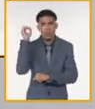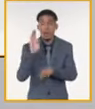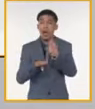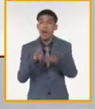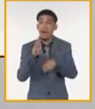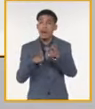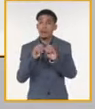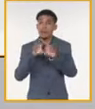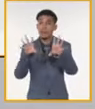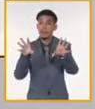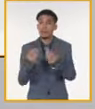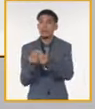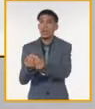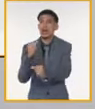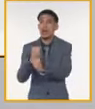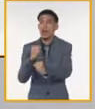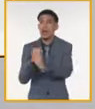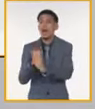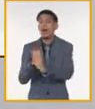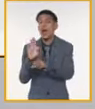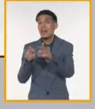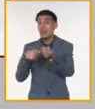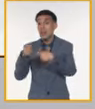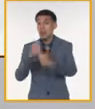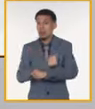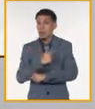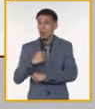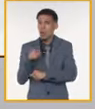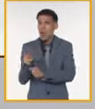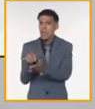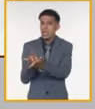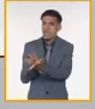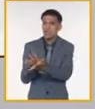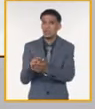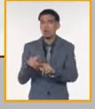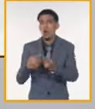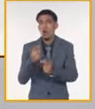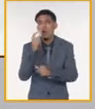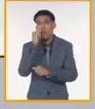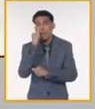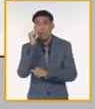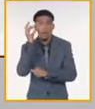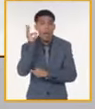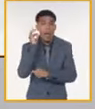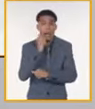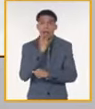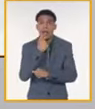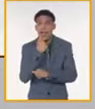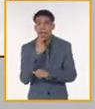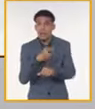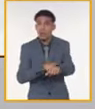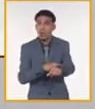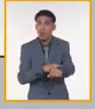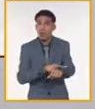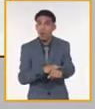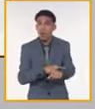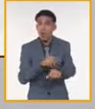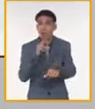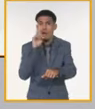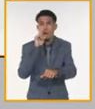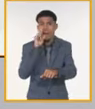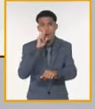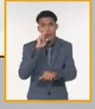para sear el empleo hay discriminación en cuanto a género en cuanto a sexo en cuanto a la edad entonces por eso color de la piel